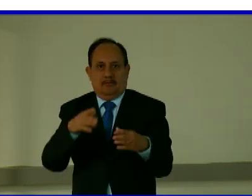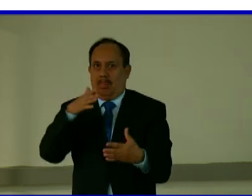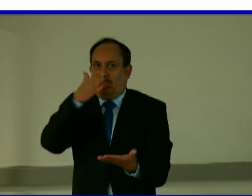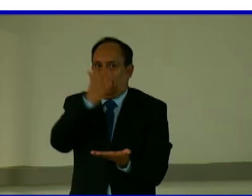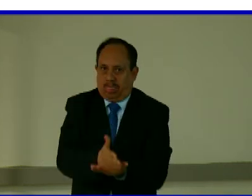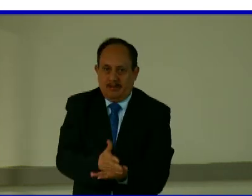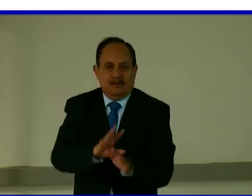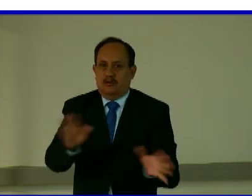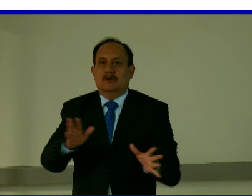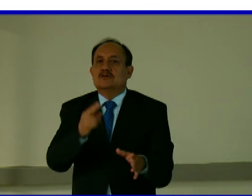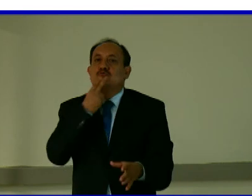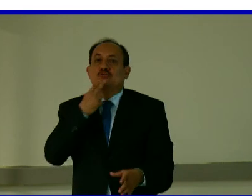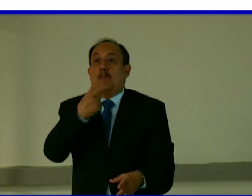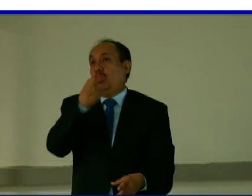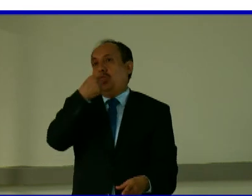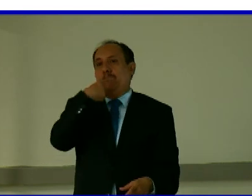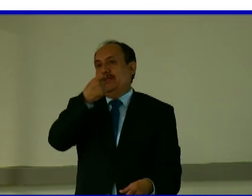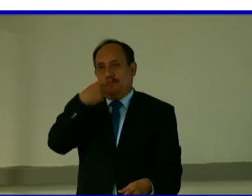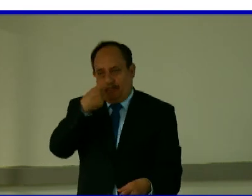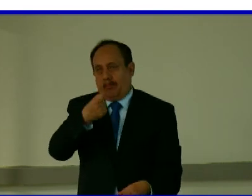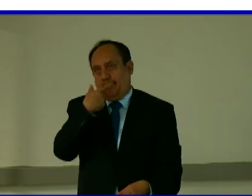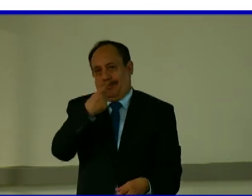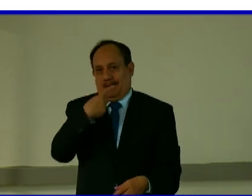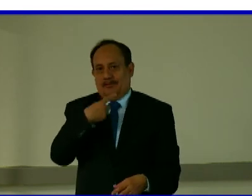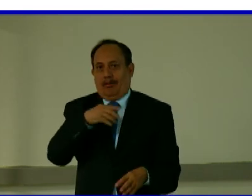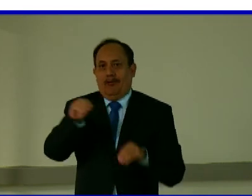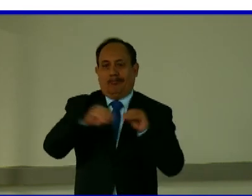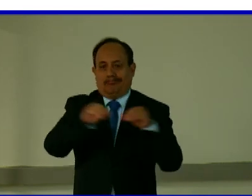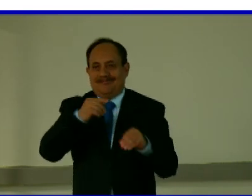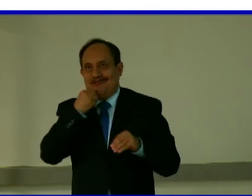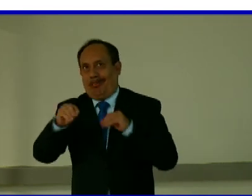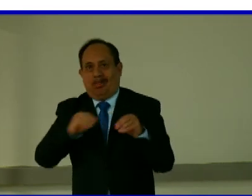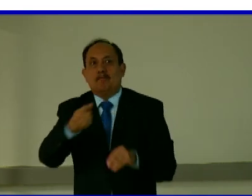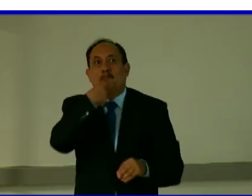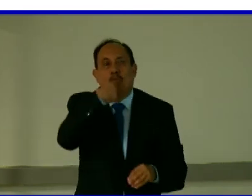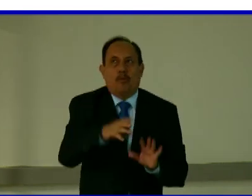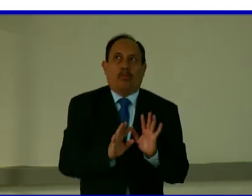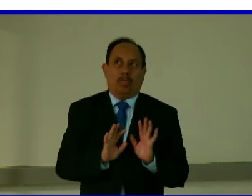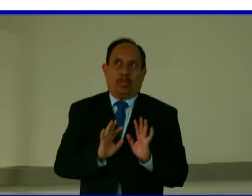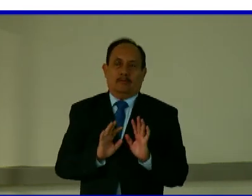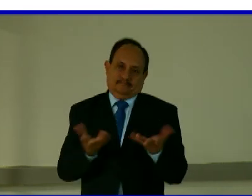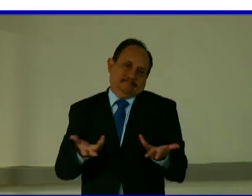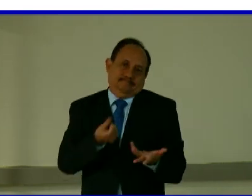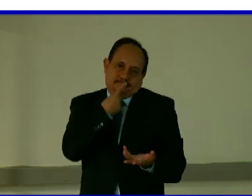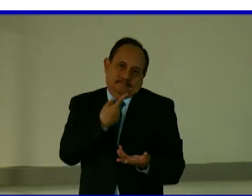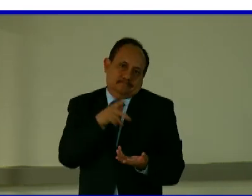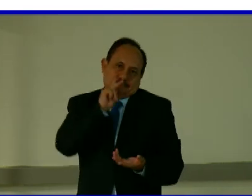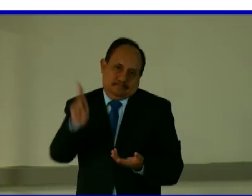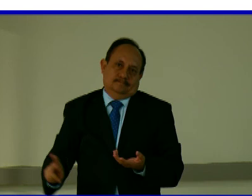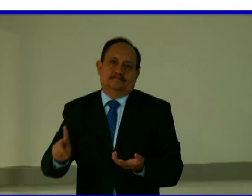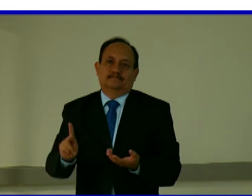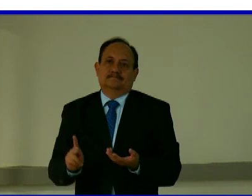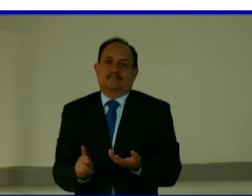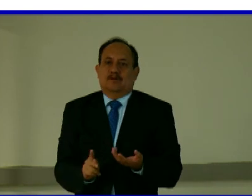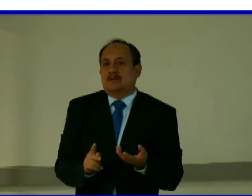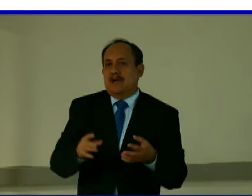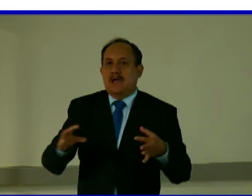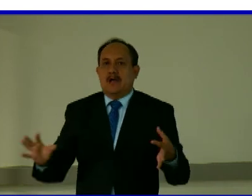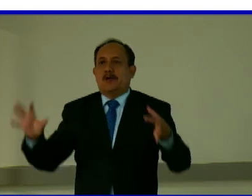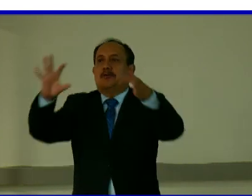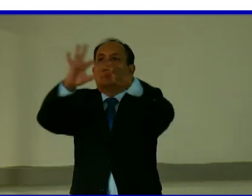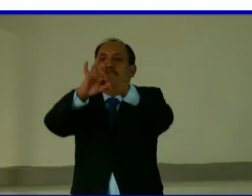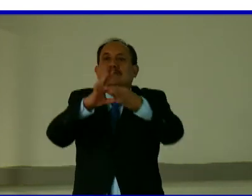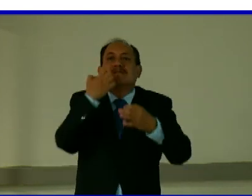que usualmente usamos medicamentos. Y en el entorno, coordinar entre el hogar y la escuela para